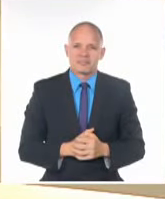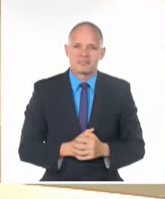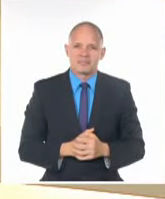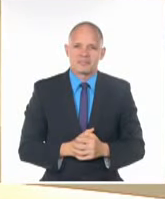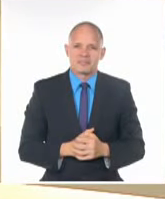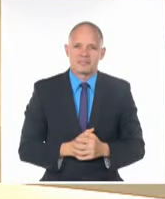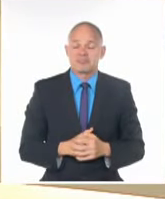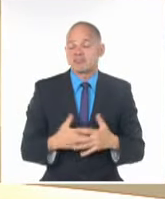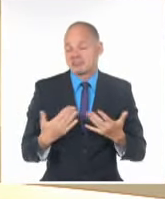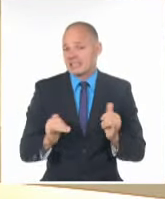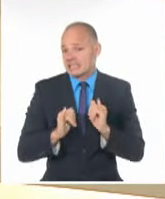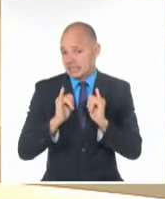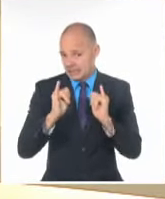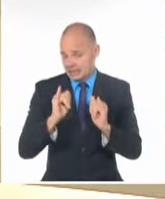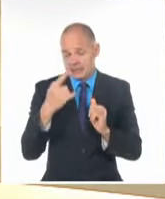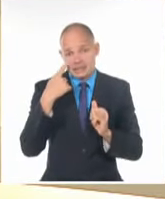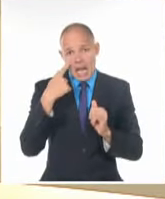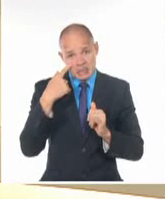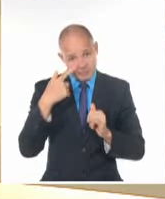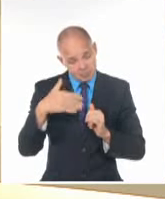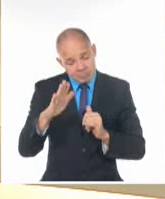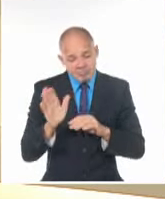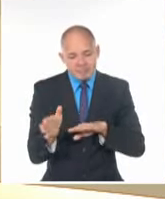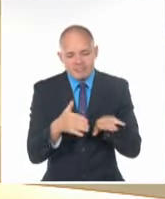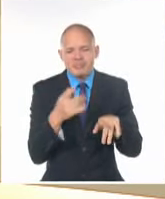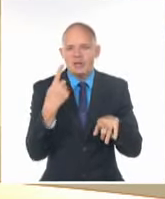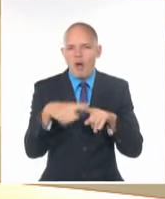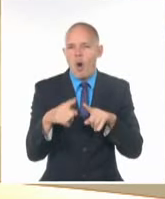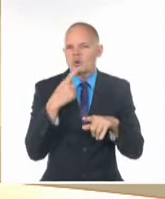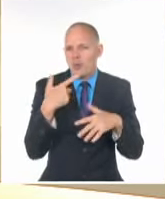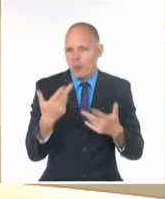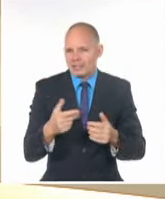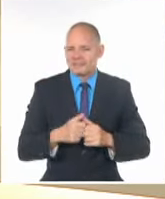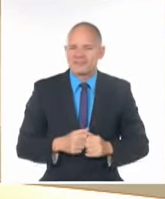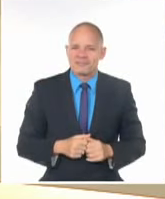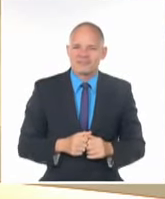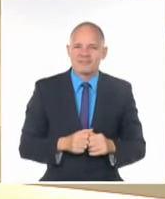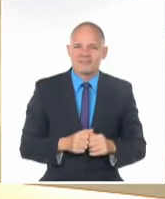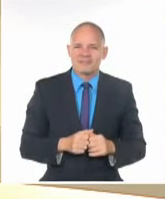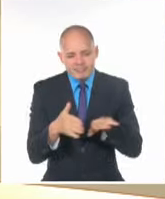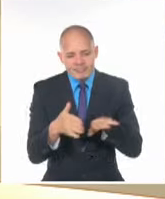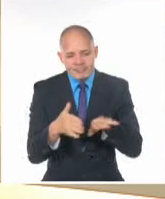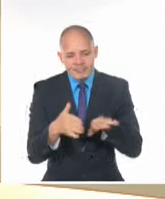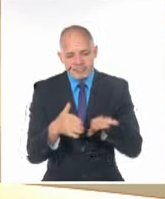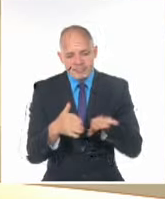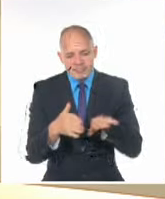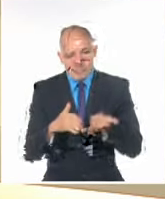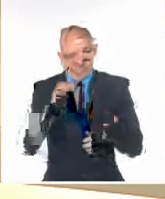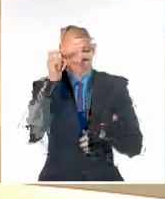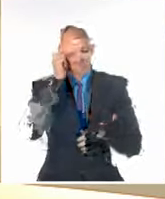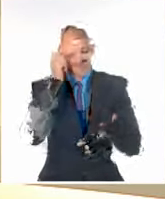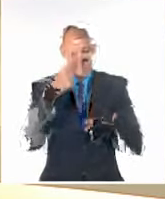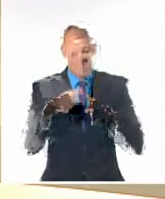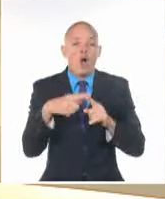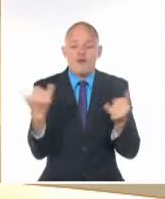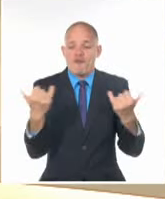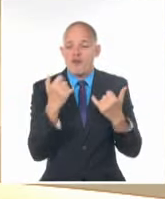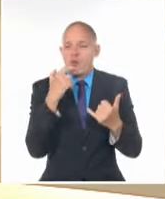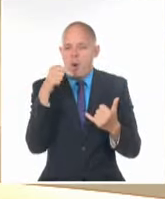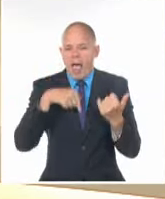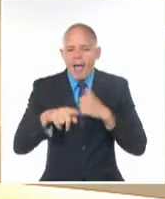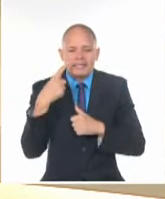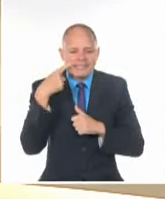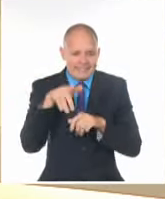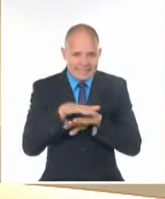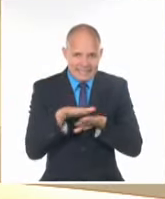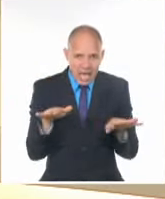Gracias, Oswald. Estaremos pendientes. Al cierre compartimos varias novedades deportivas. La colega Lizeth Ricardo Gil nos informa que la principal dupla cubana